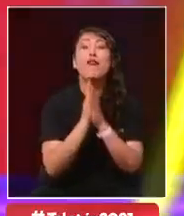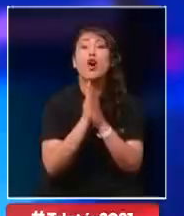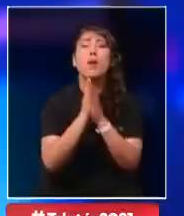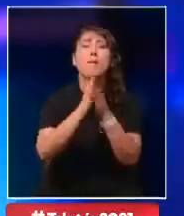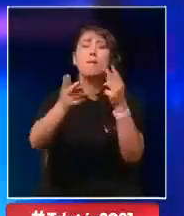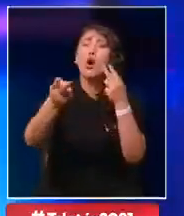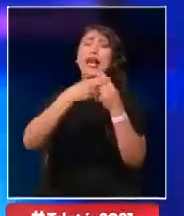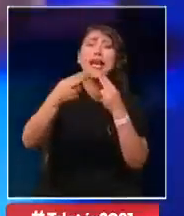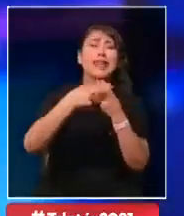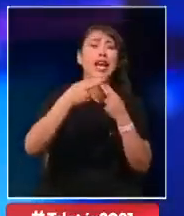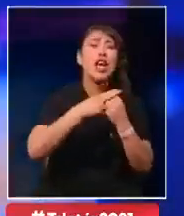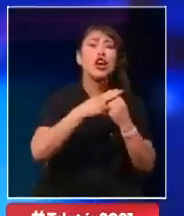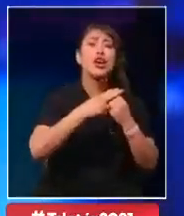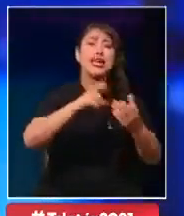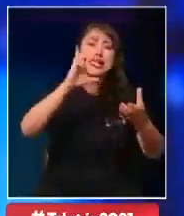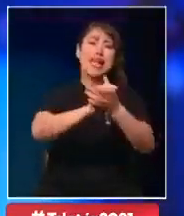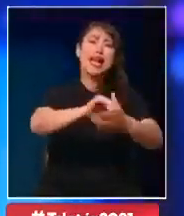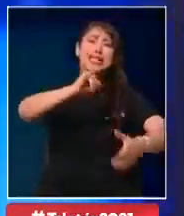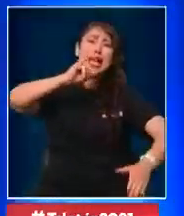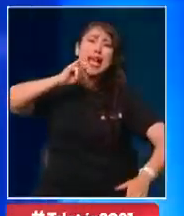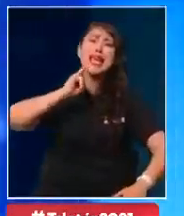Teletón.